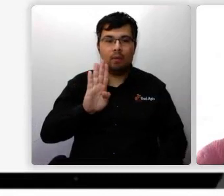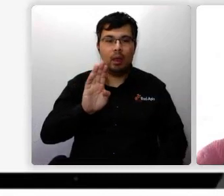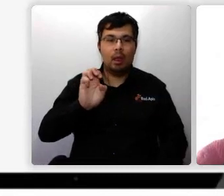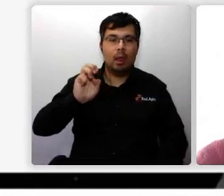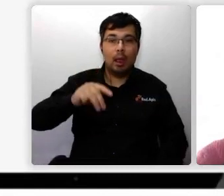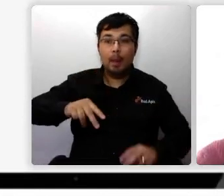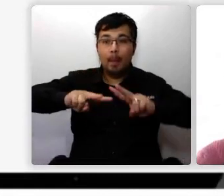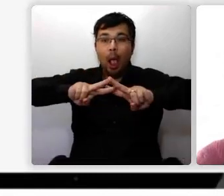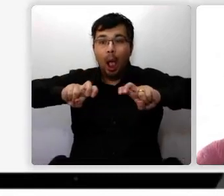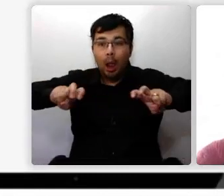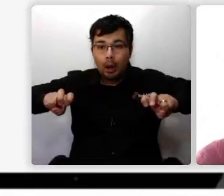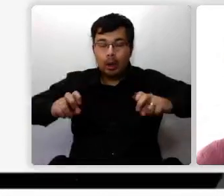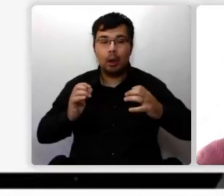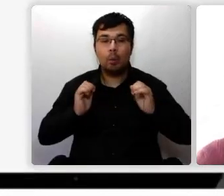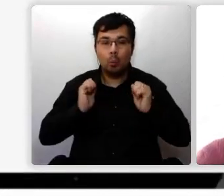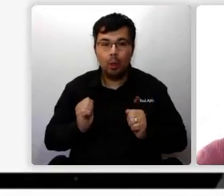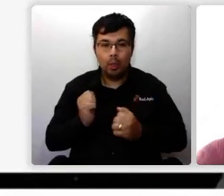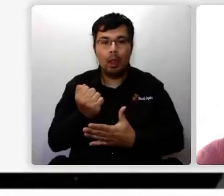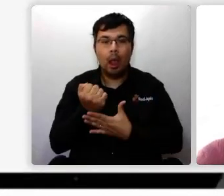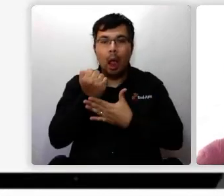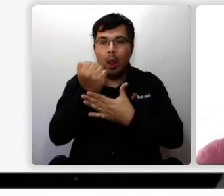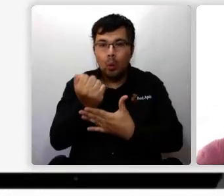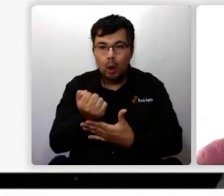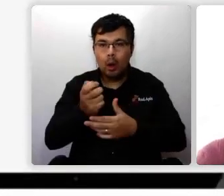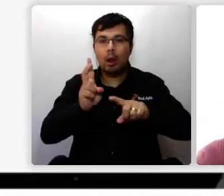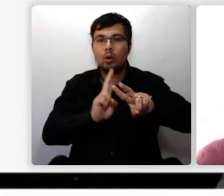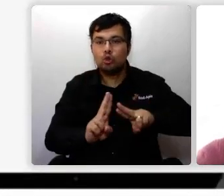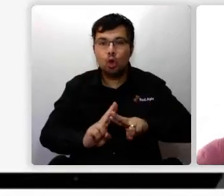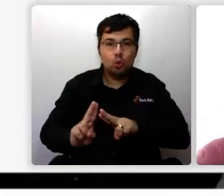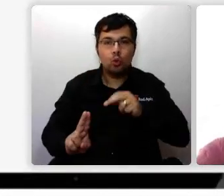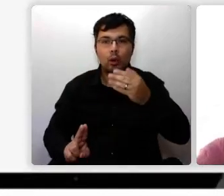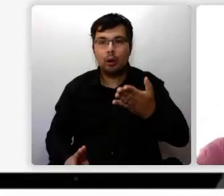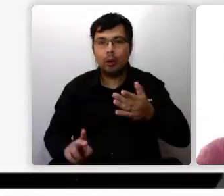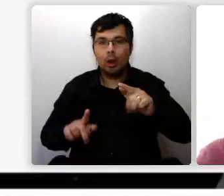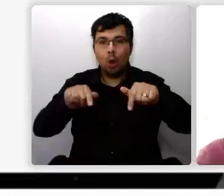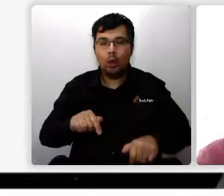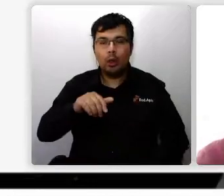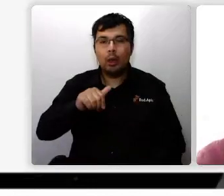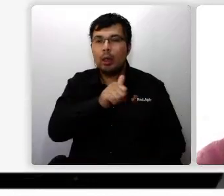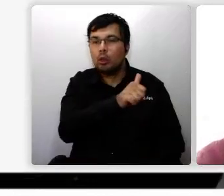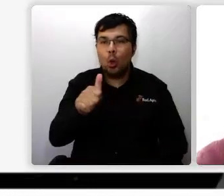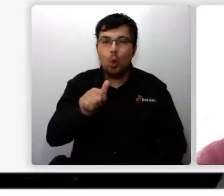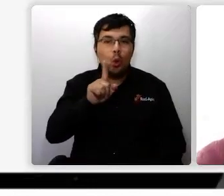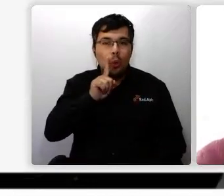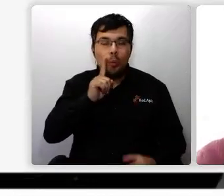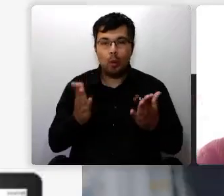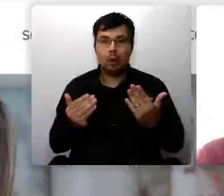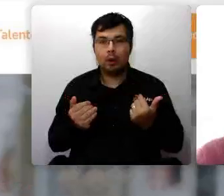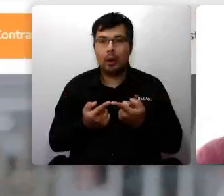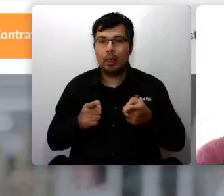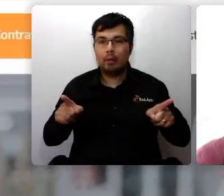a solucionar esa necesidad que hoy día tienen, que además estoy segura que todos tenemos necesidades distintas en los que estamos escuchando.